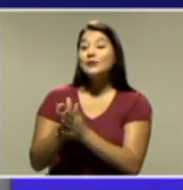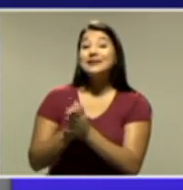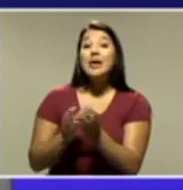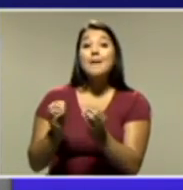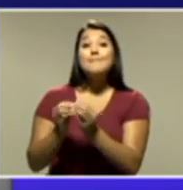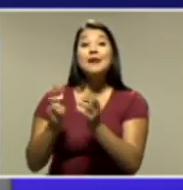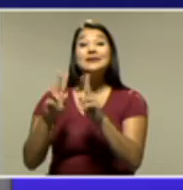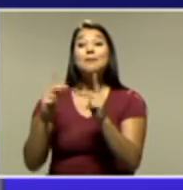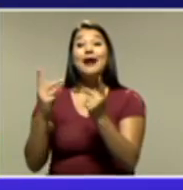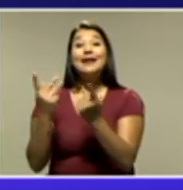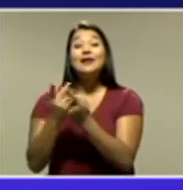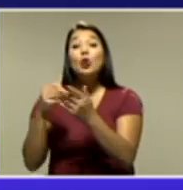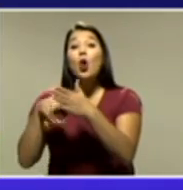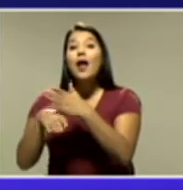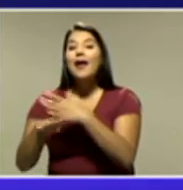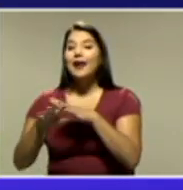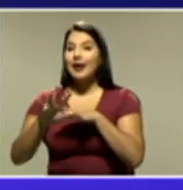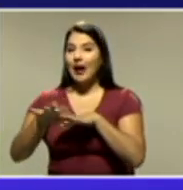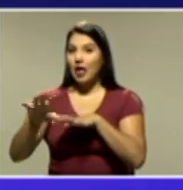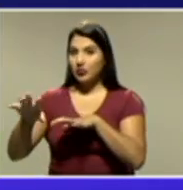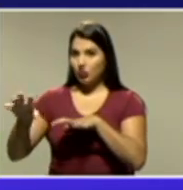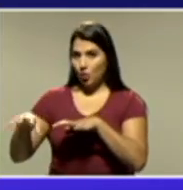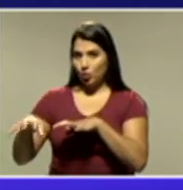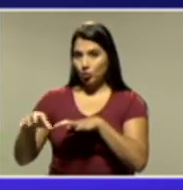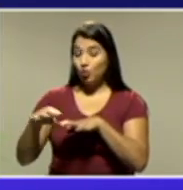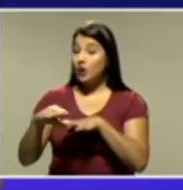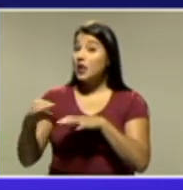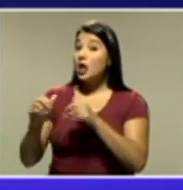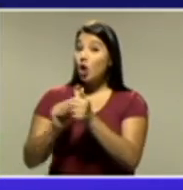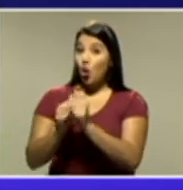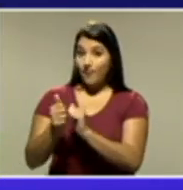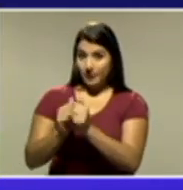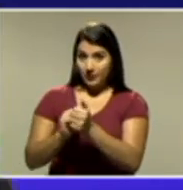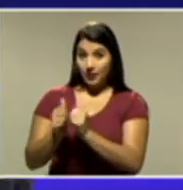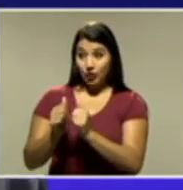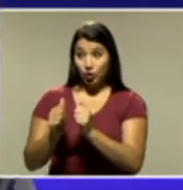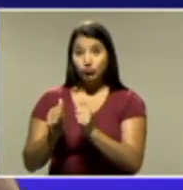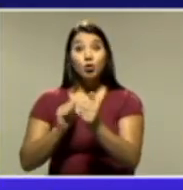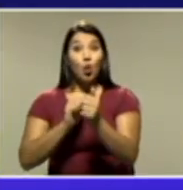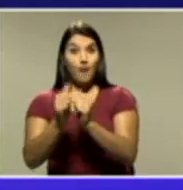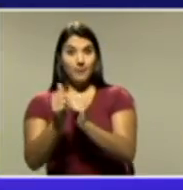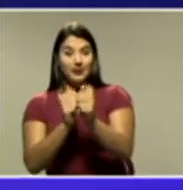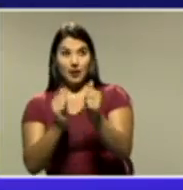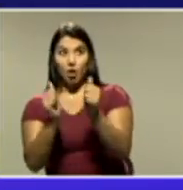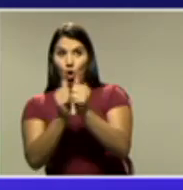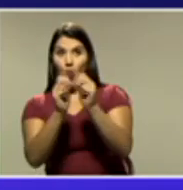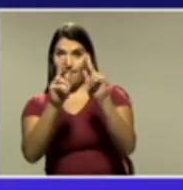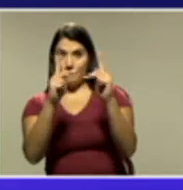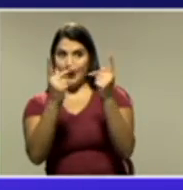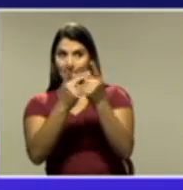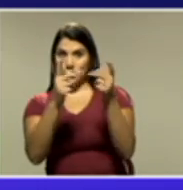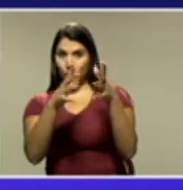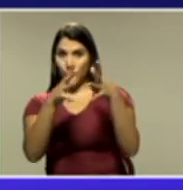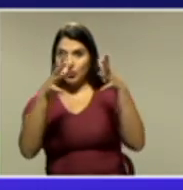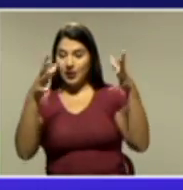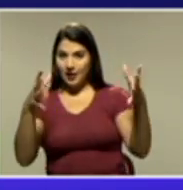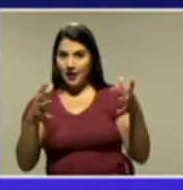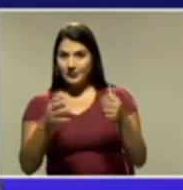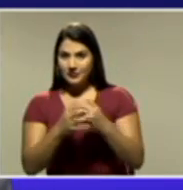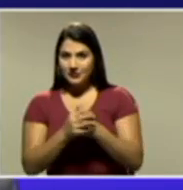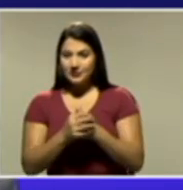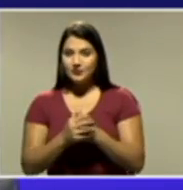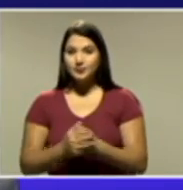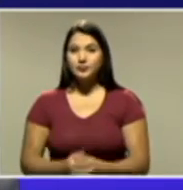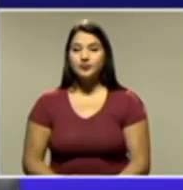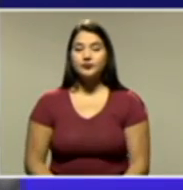de participación, compitiendo con los partidos que tienen una proyección ya en toda una provincia o inclusive en